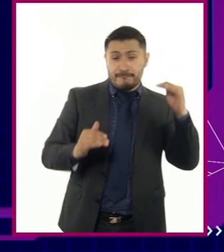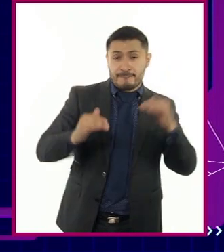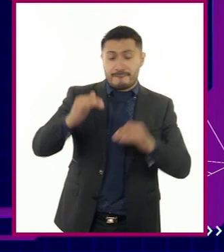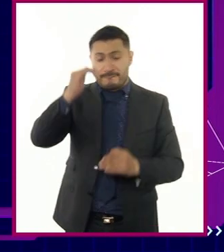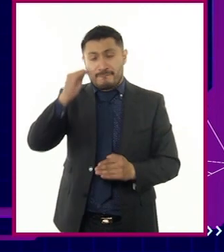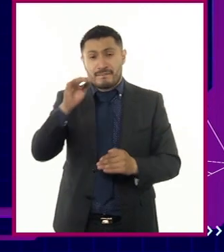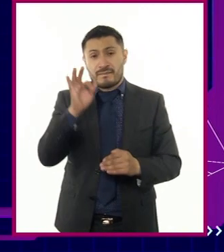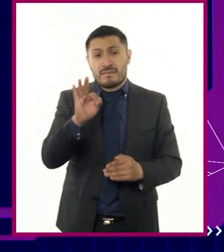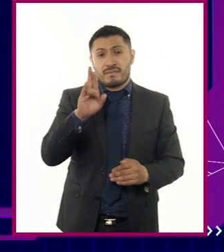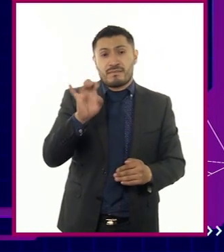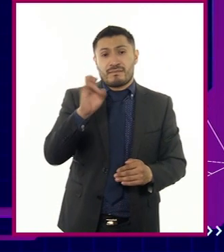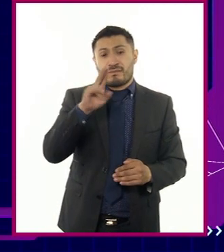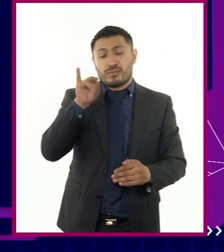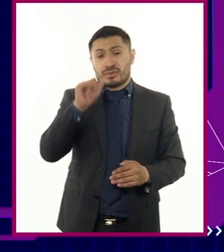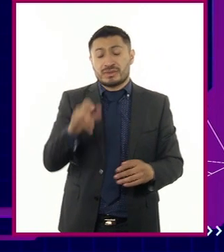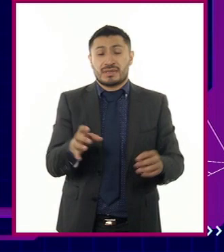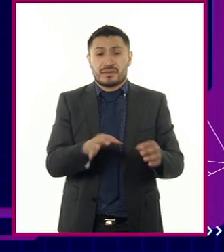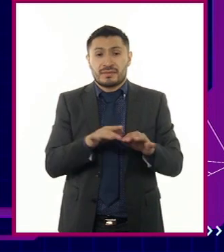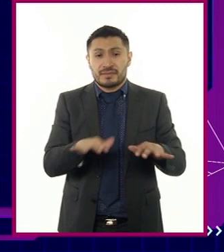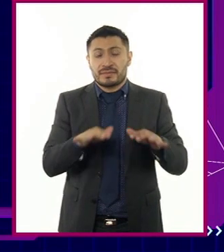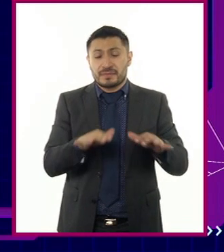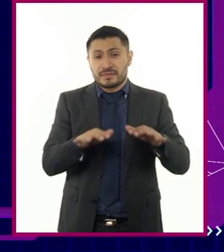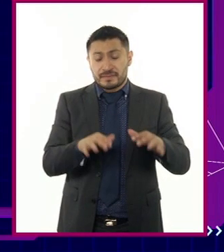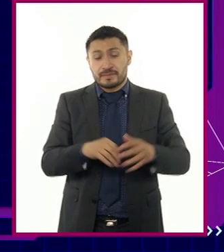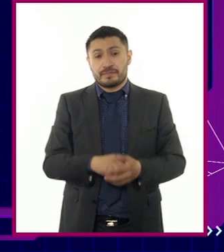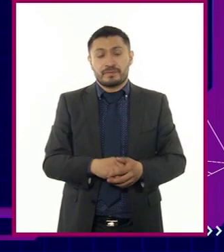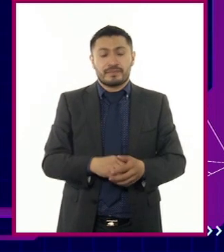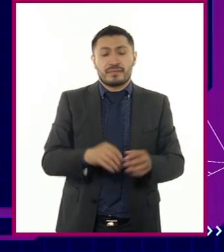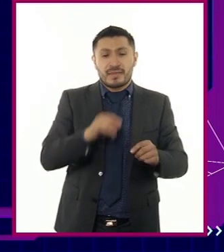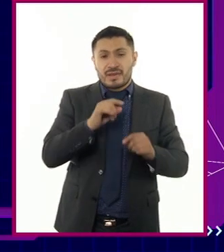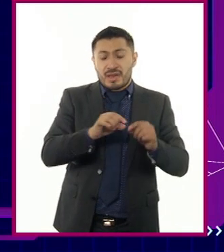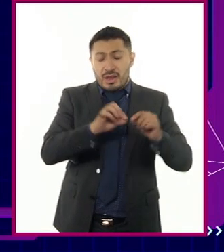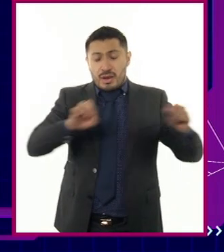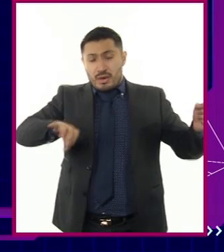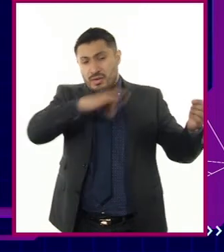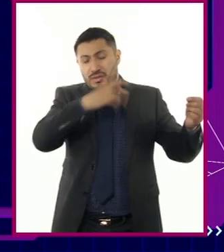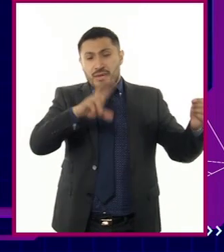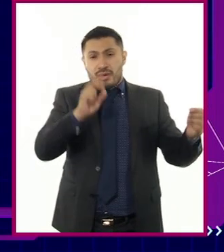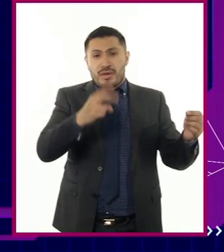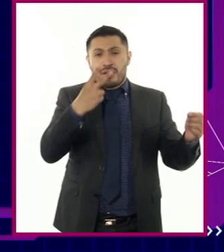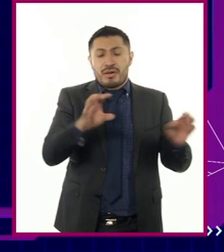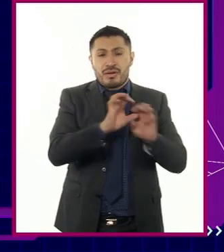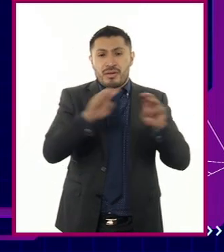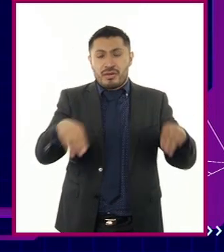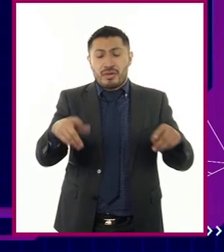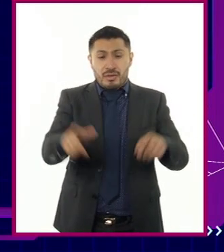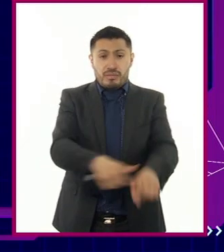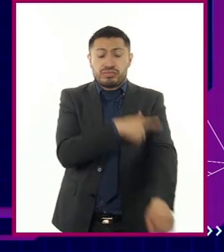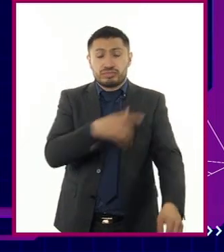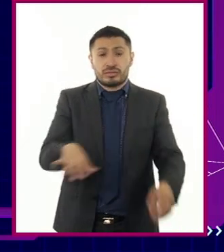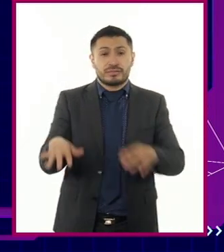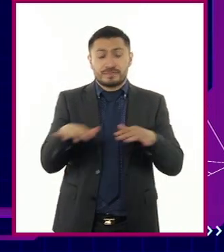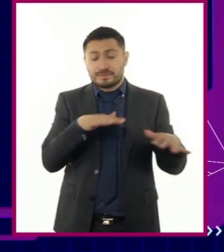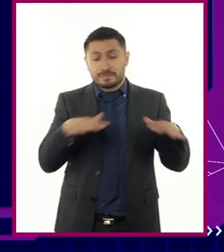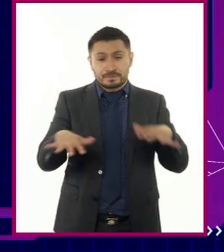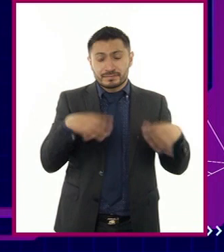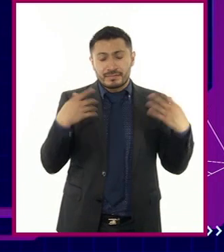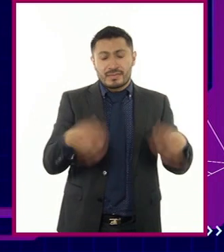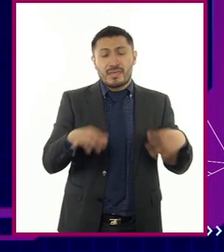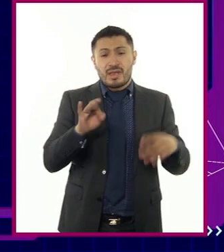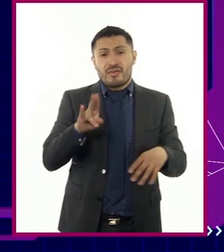la frecuencia de sus vibraciones. Una cuerda de violín de 32 centímetros de largo vibra a una frecuencia